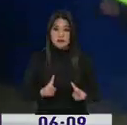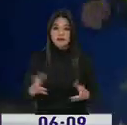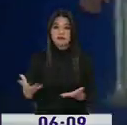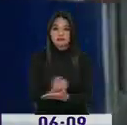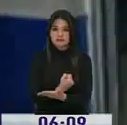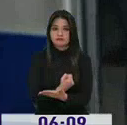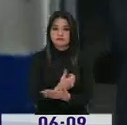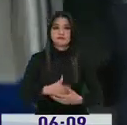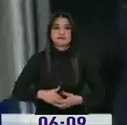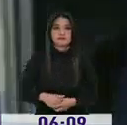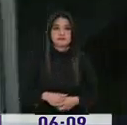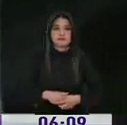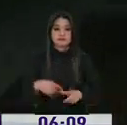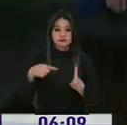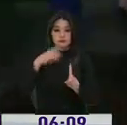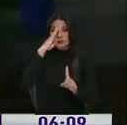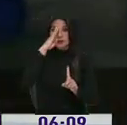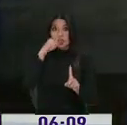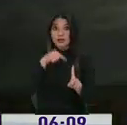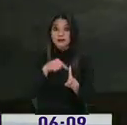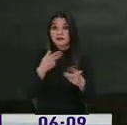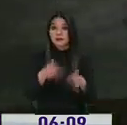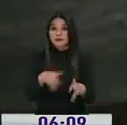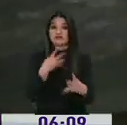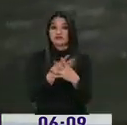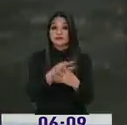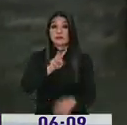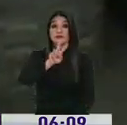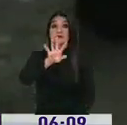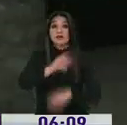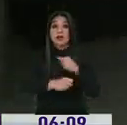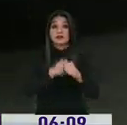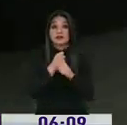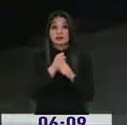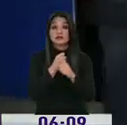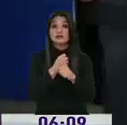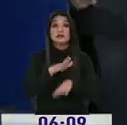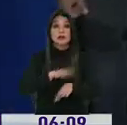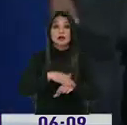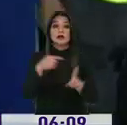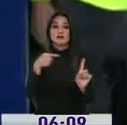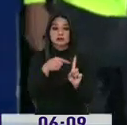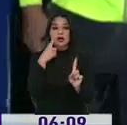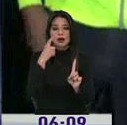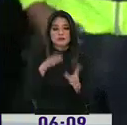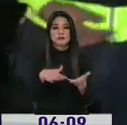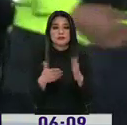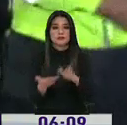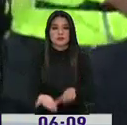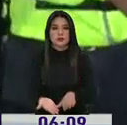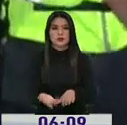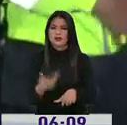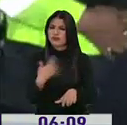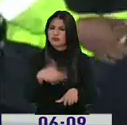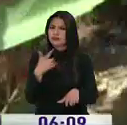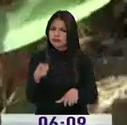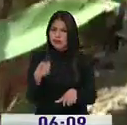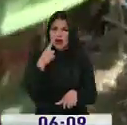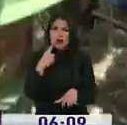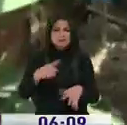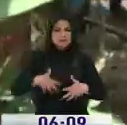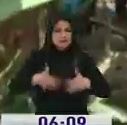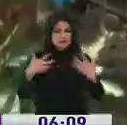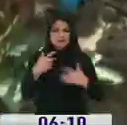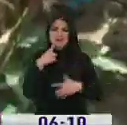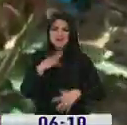halladas. El detenido enfrenta una condena de hasta 25 años de prisión por el asesinato cometido con saña y alevosía. Se